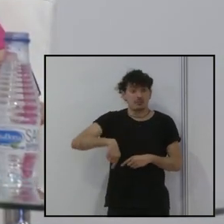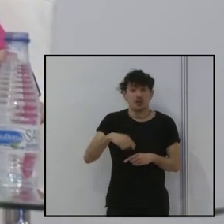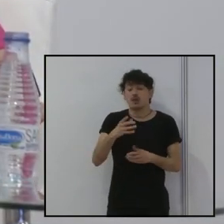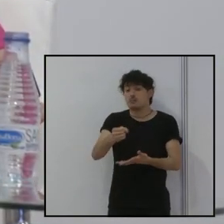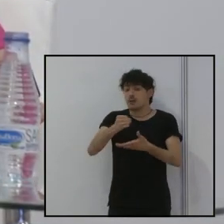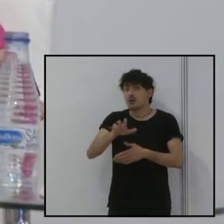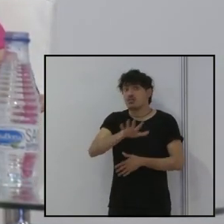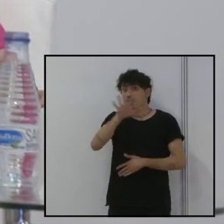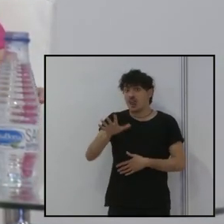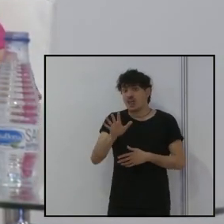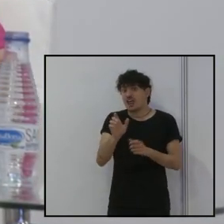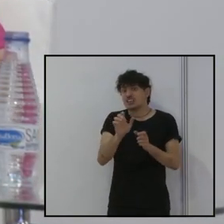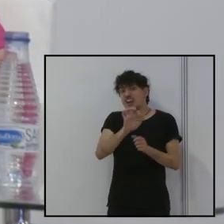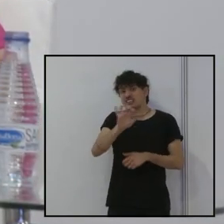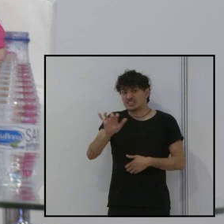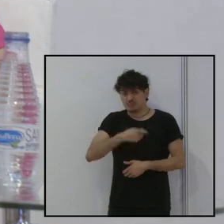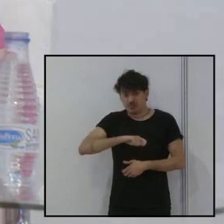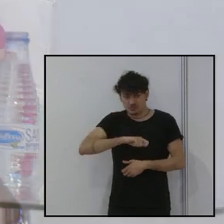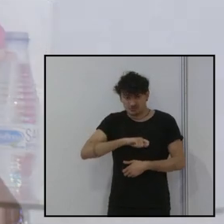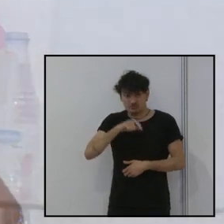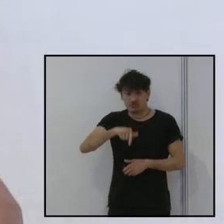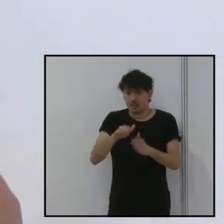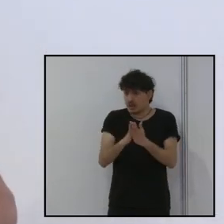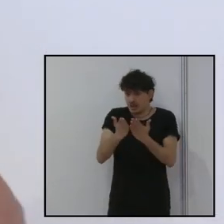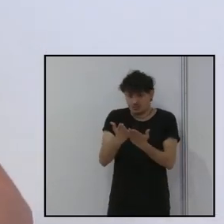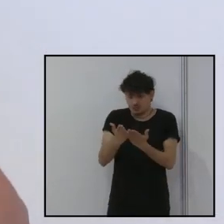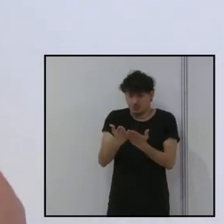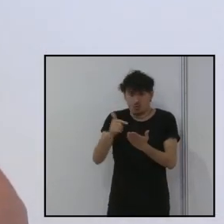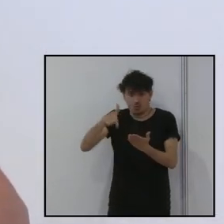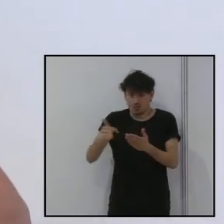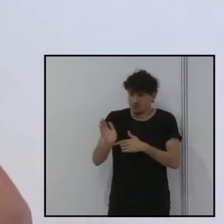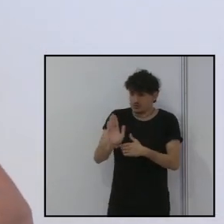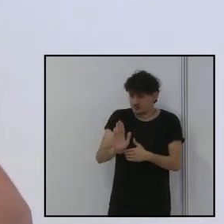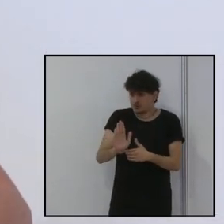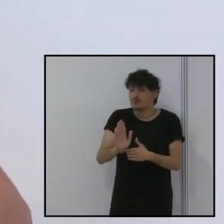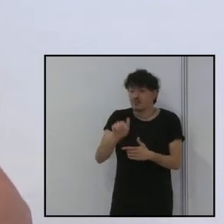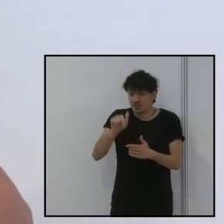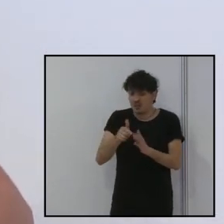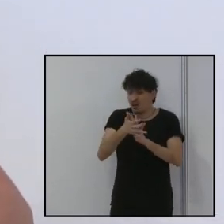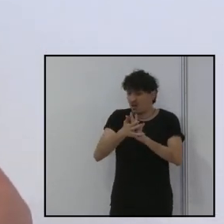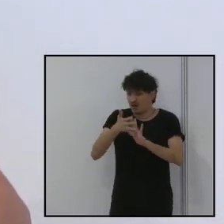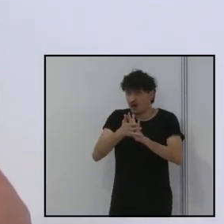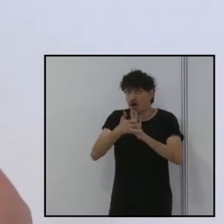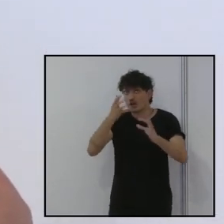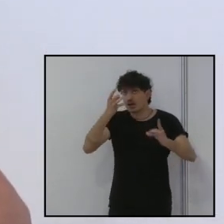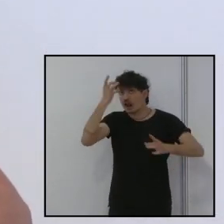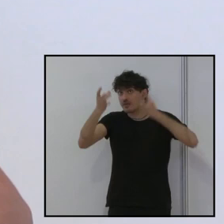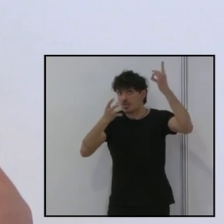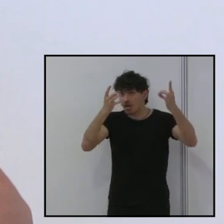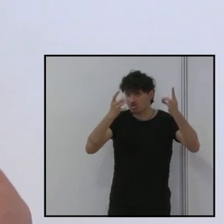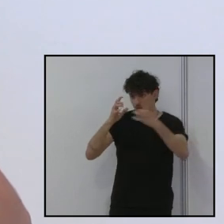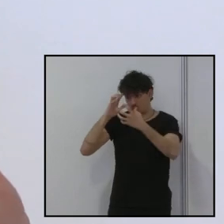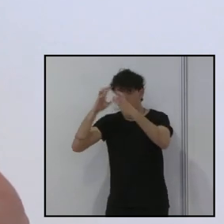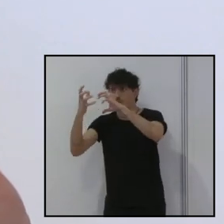Españolas. En el libro por el que está hoy aquí, El peligro de estar cuerda, Rosa examina la relación entre la creatividad y la locura,